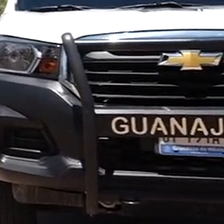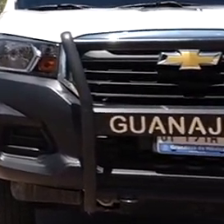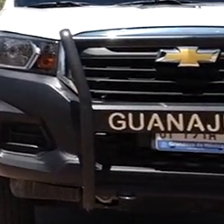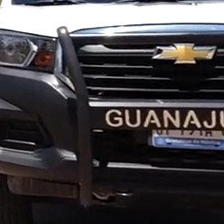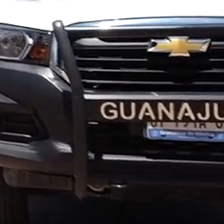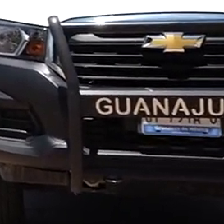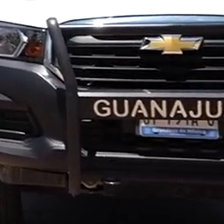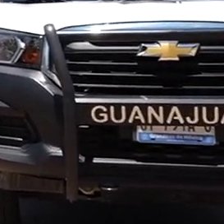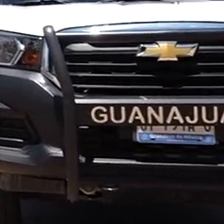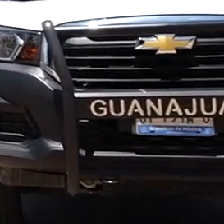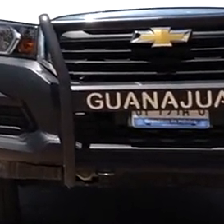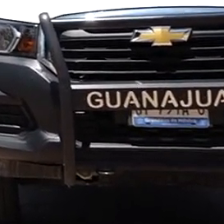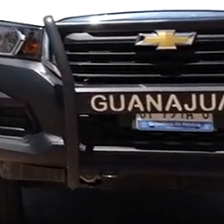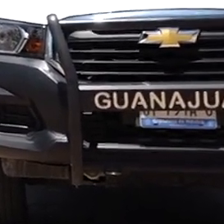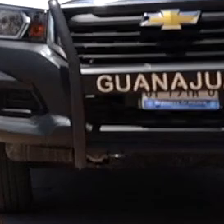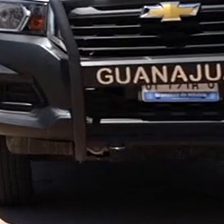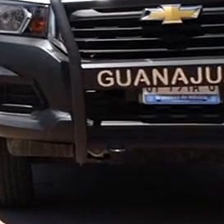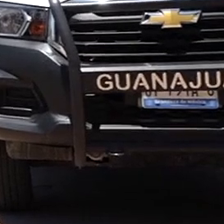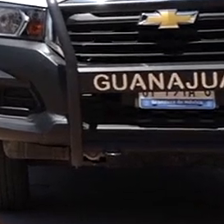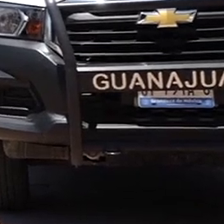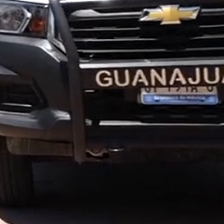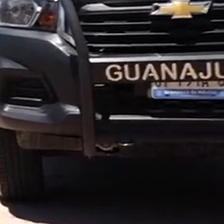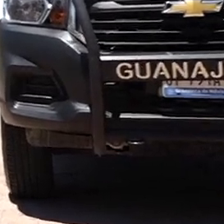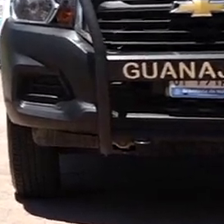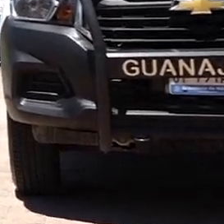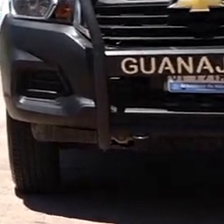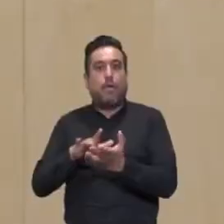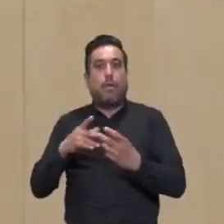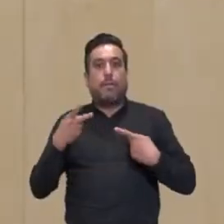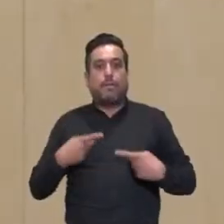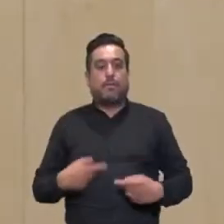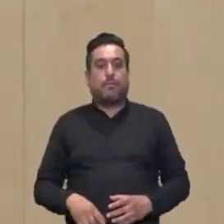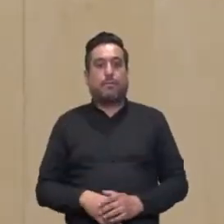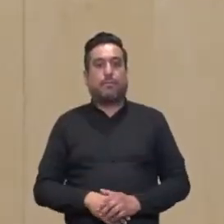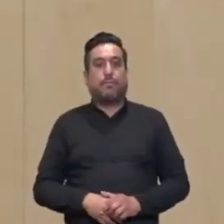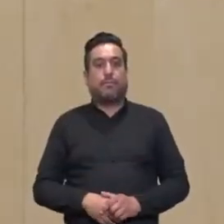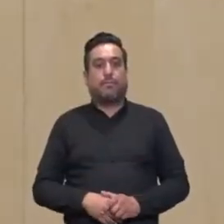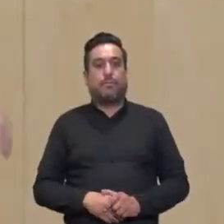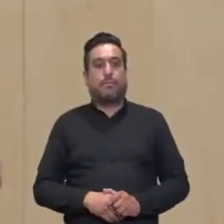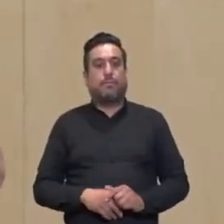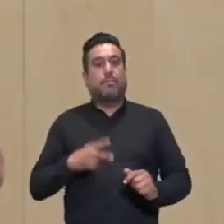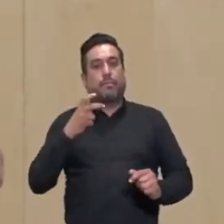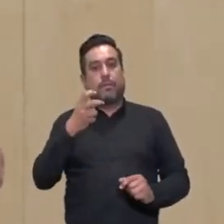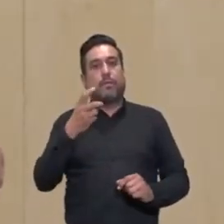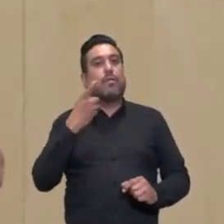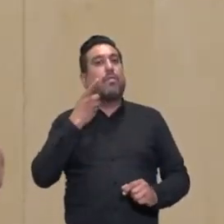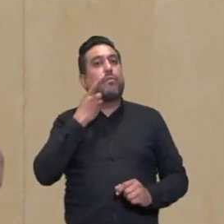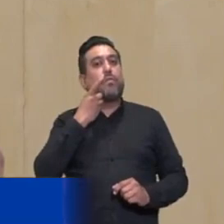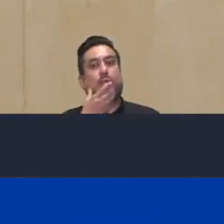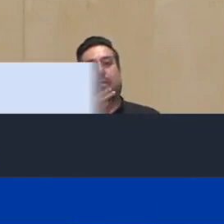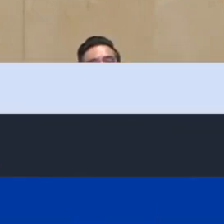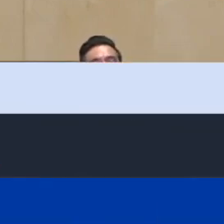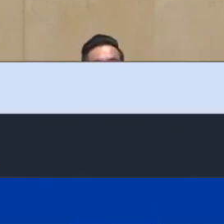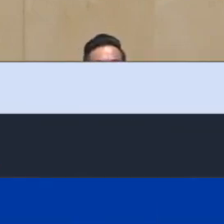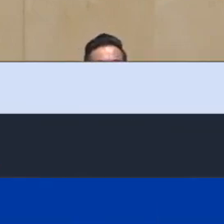el servicio de emergencia, por realizar una llamada falsa o de broma. Por ello, el diputado y la diputada que integramos el